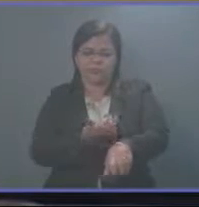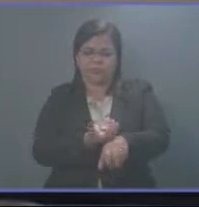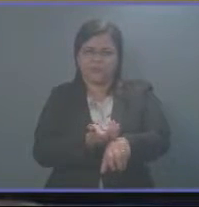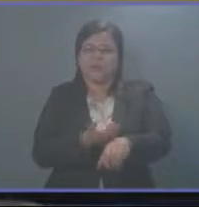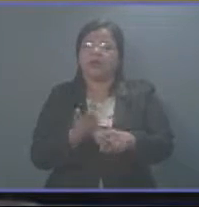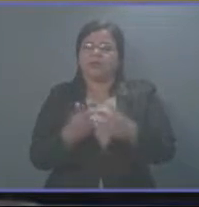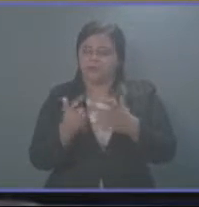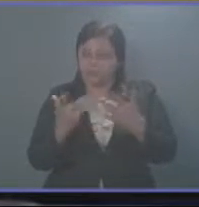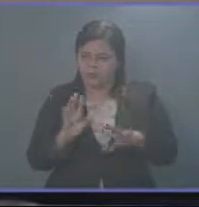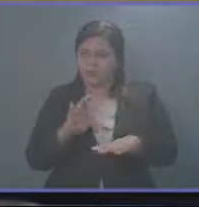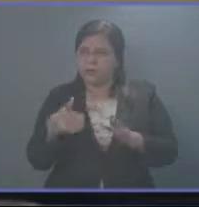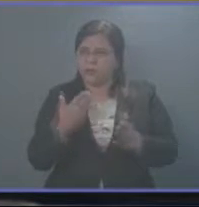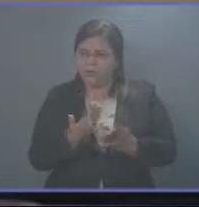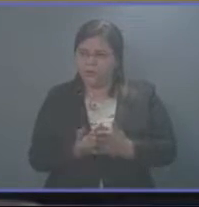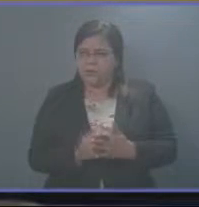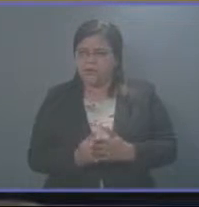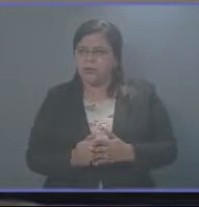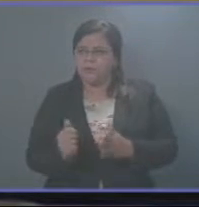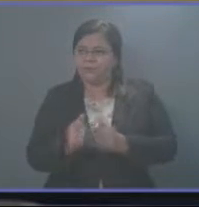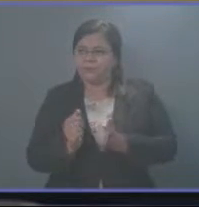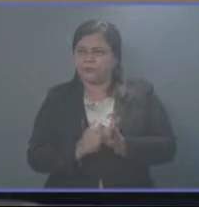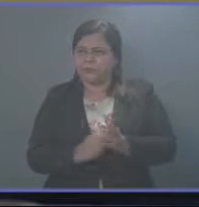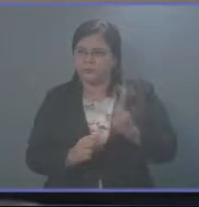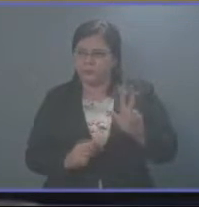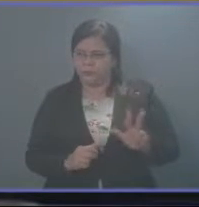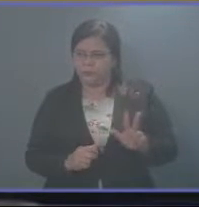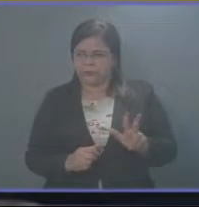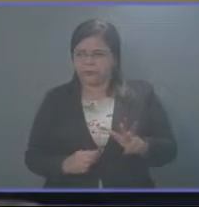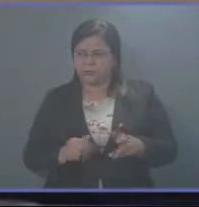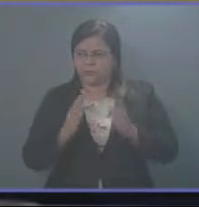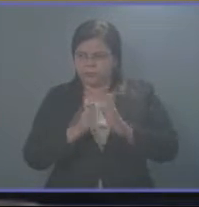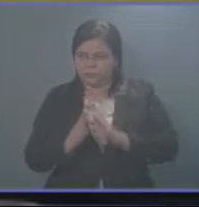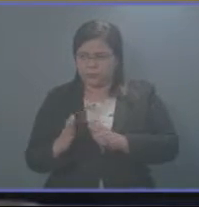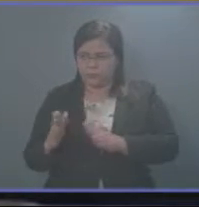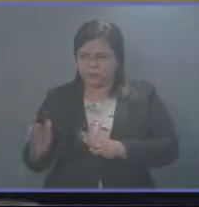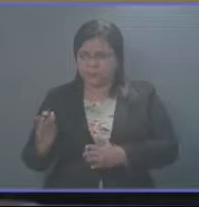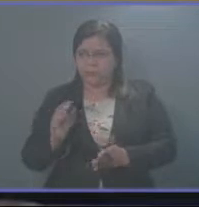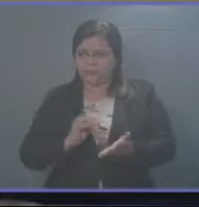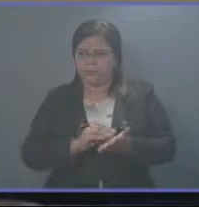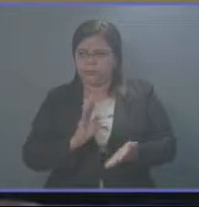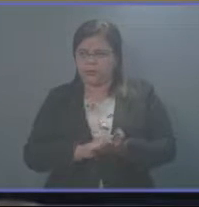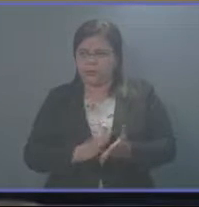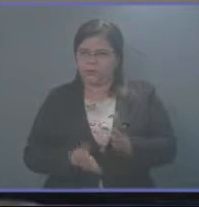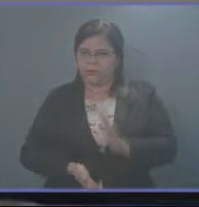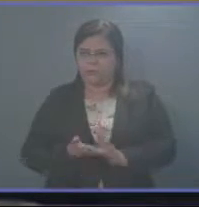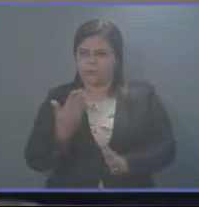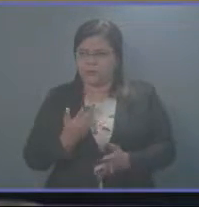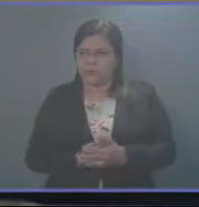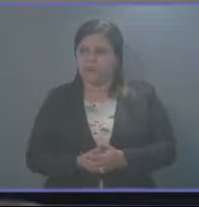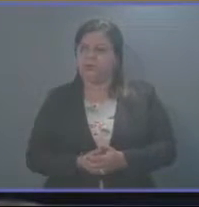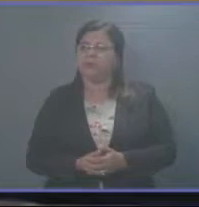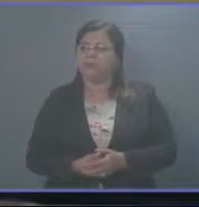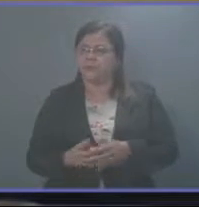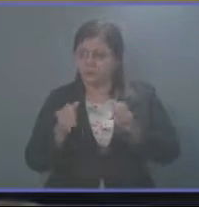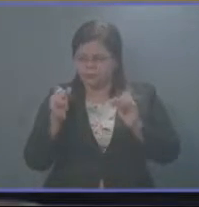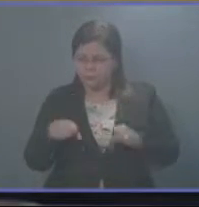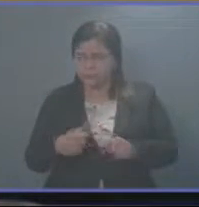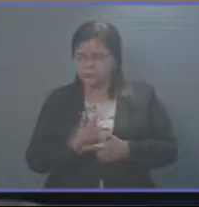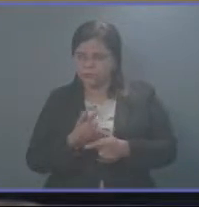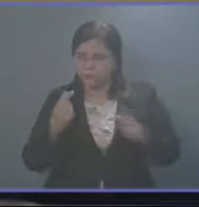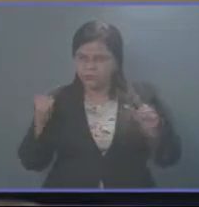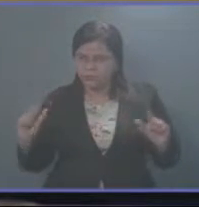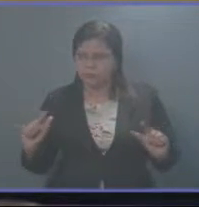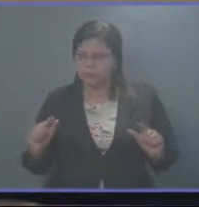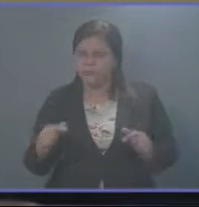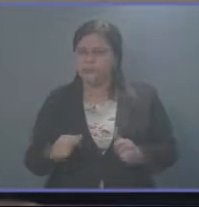y el permiso de operación. Artículo 3. Los trámites establecidos en el presente decreto deberán ser gratuitos.